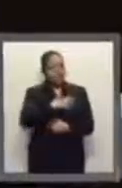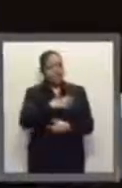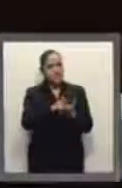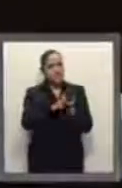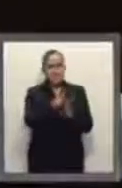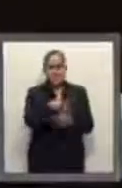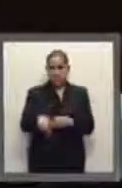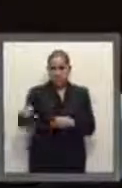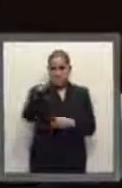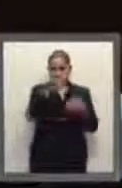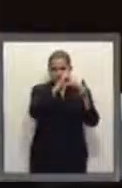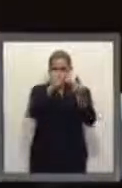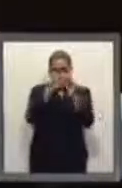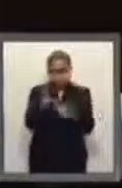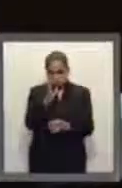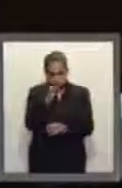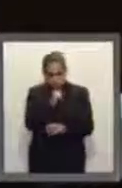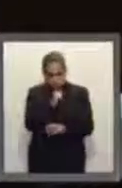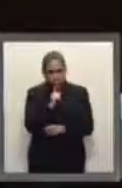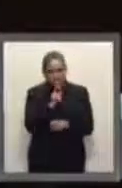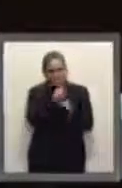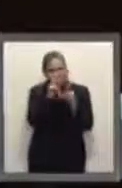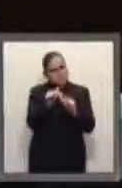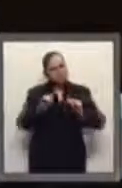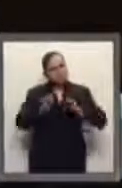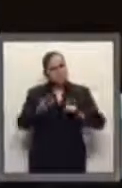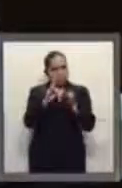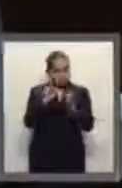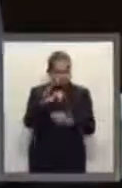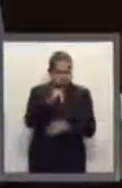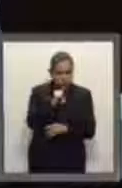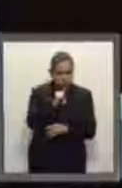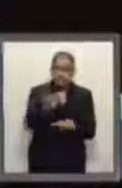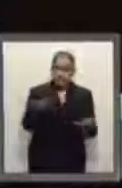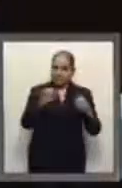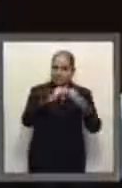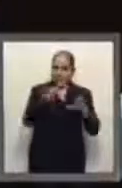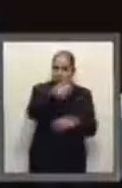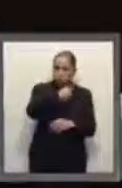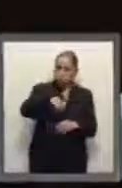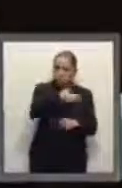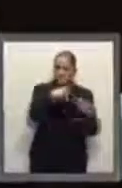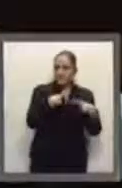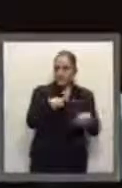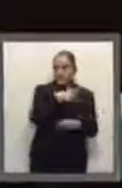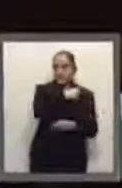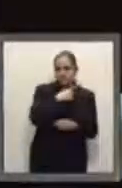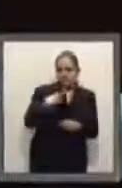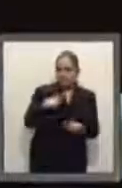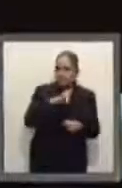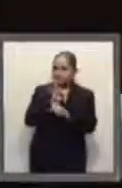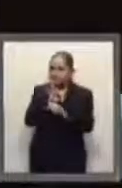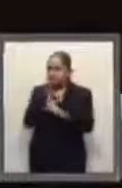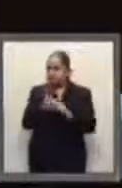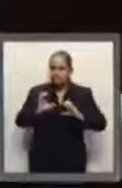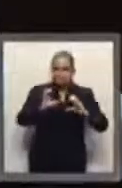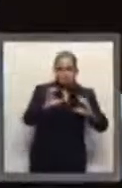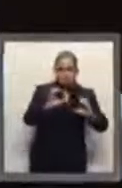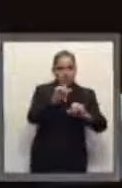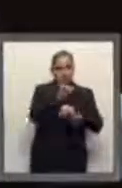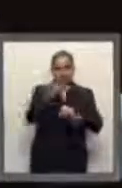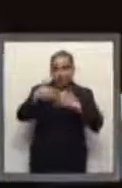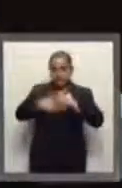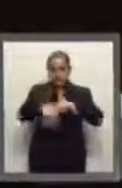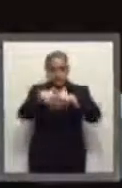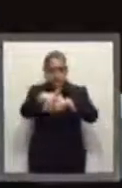La obligación del gobierno es precisamente salvaguardar la integridad física de las personas en manifestaciones o mítines, en